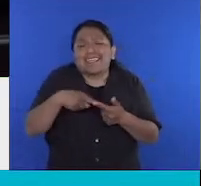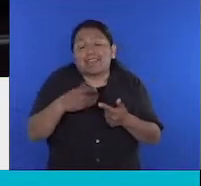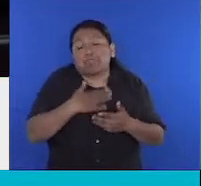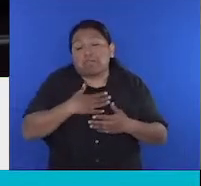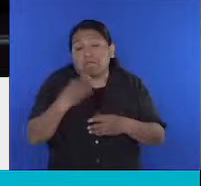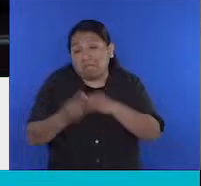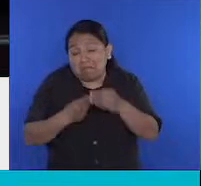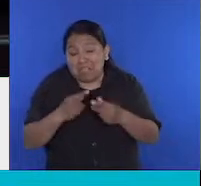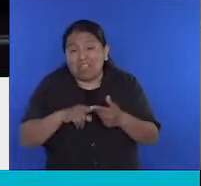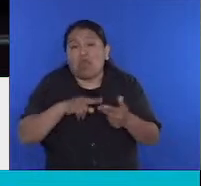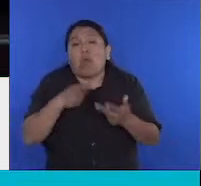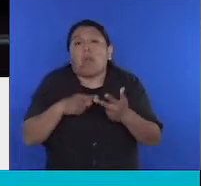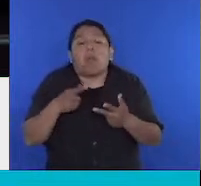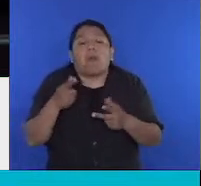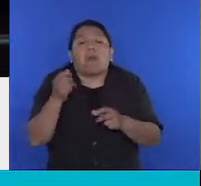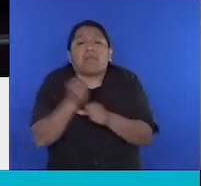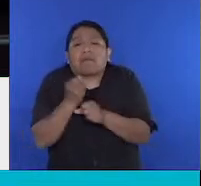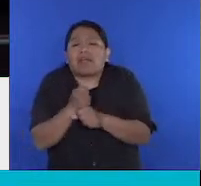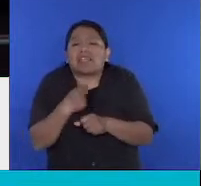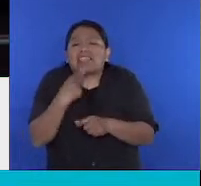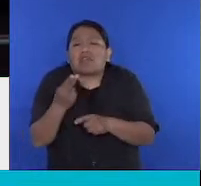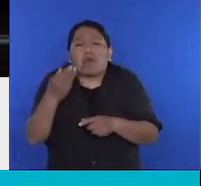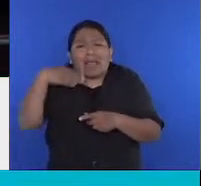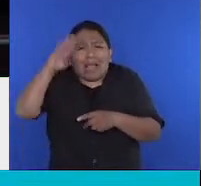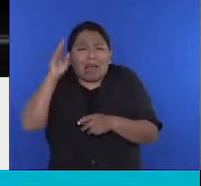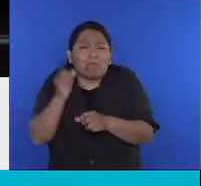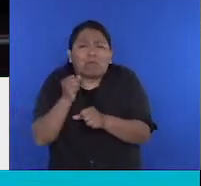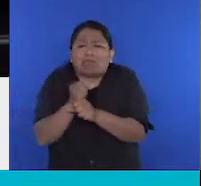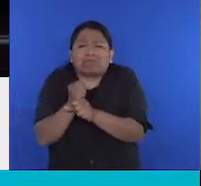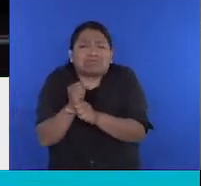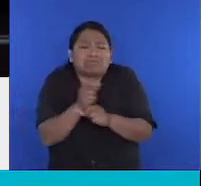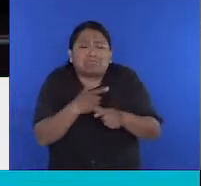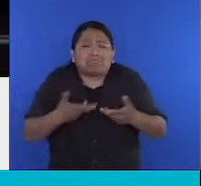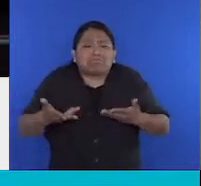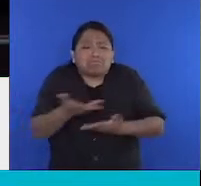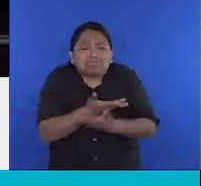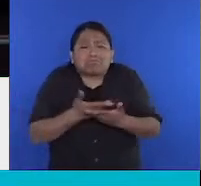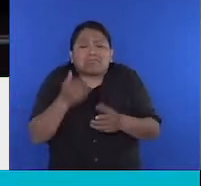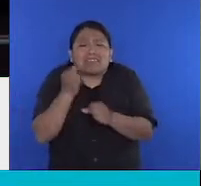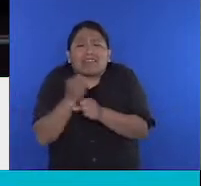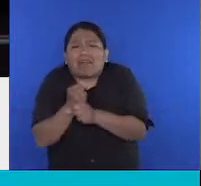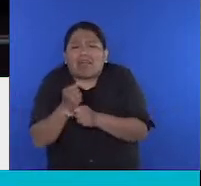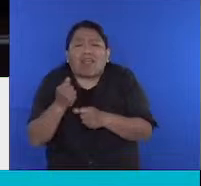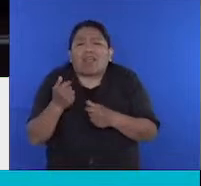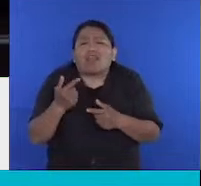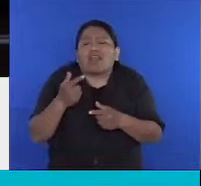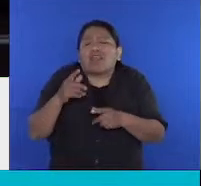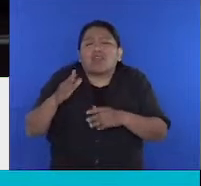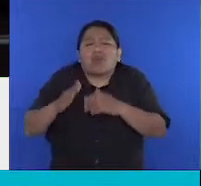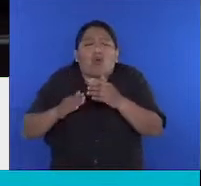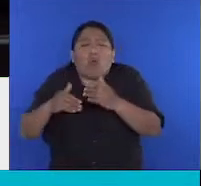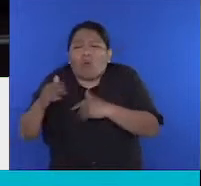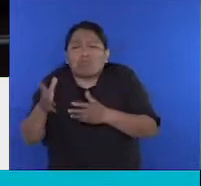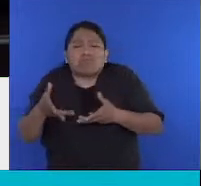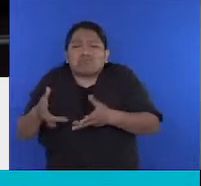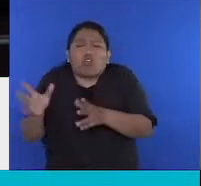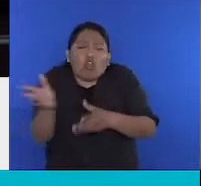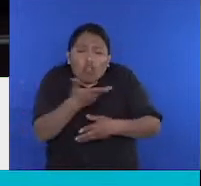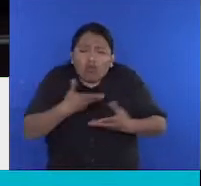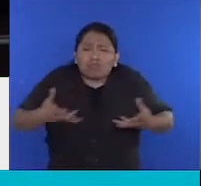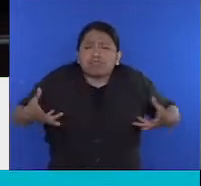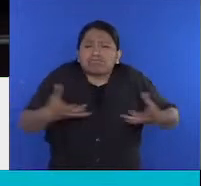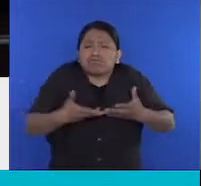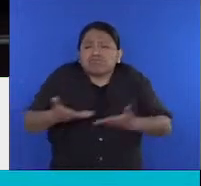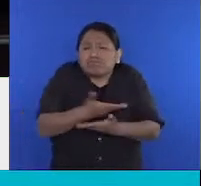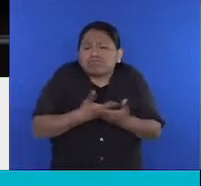los peones del campo, los hijos de los trabajadores de los hornos de ladrillos, y todos convivíamos maravillosamente. En una escuelita donde 2 o